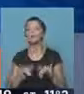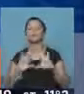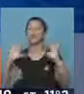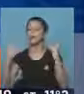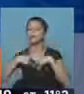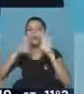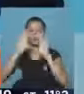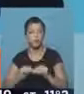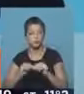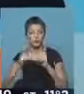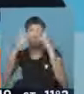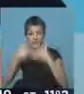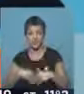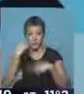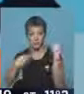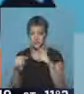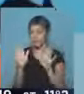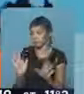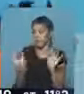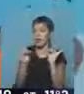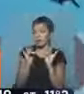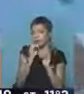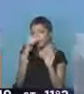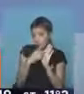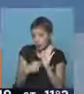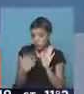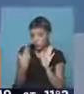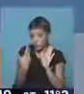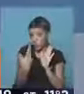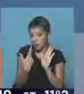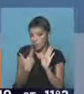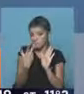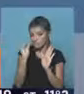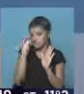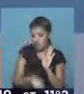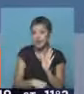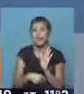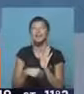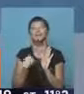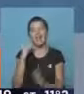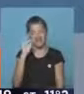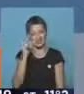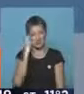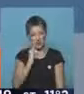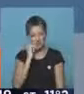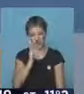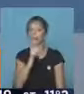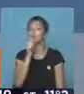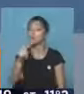los sistemas. Internet es vulnerable, Internet tiene puntos vulnerables. Es medio complicado de explicar, pero básicamente cuando vos entras